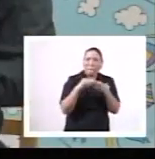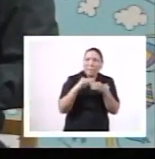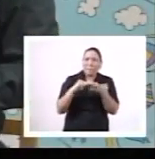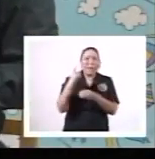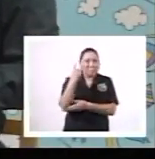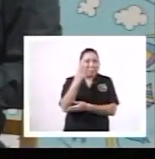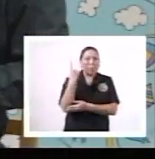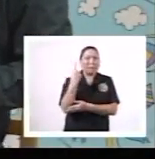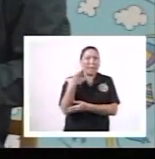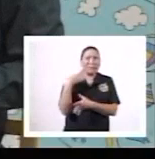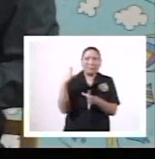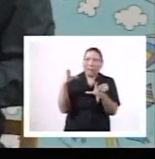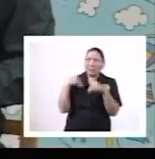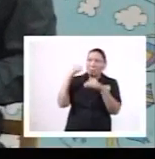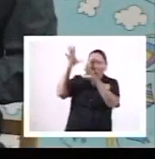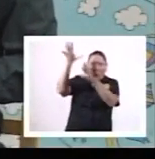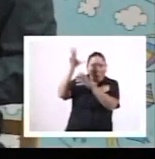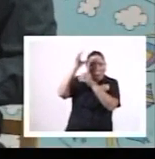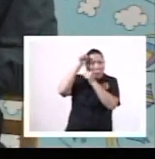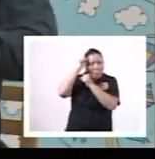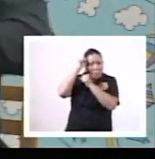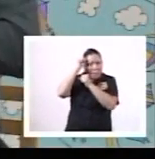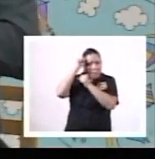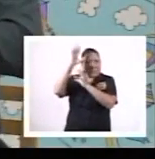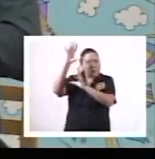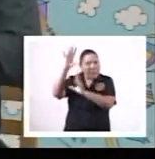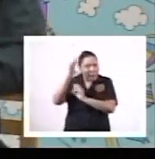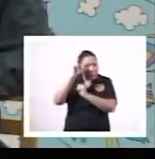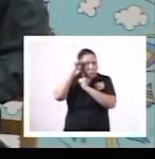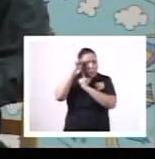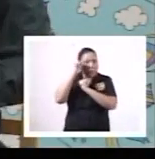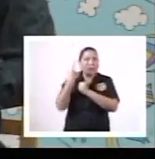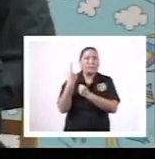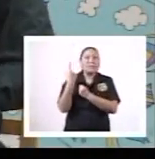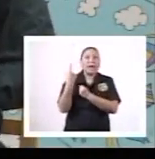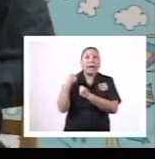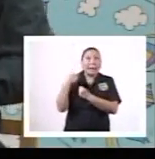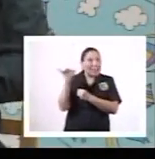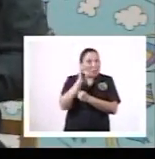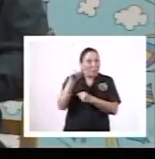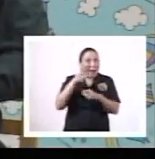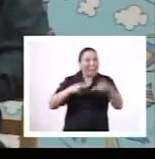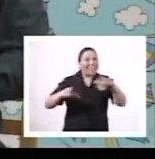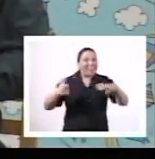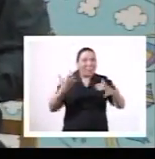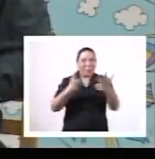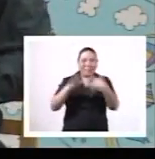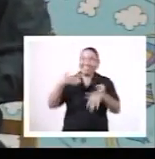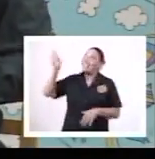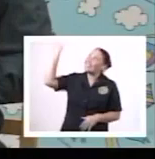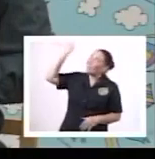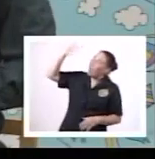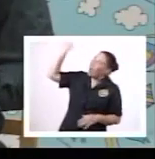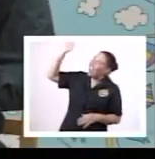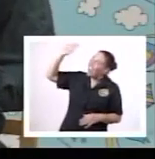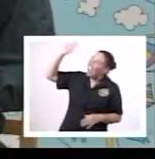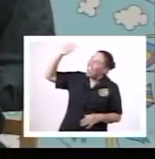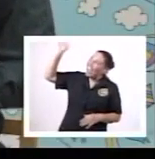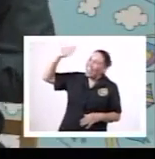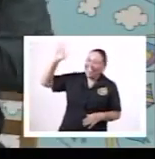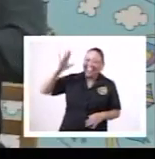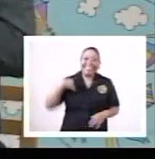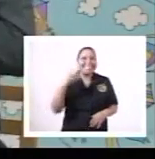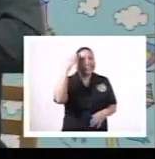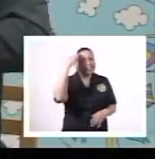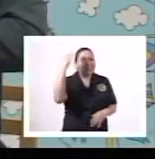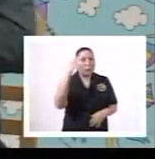lo tenemos que hacer de la mejor manera, si es con lengua de señas, como nuestra amiga Carmen, saludemos a nuestra amiga Carmen, hola Carmen,